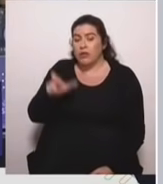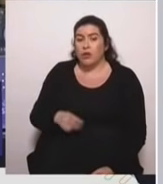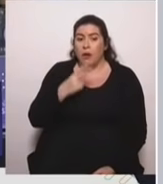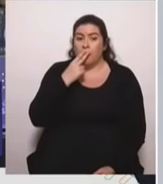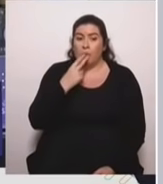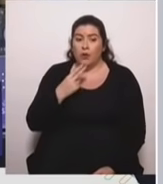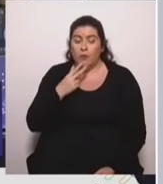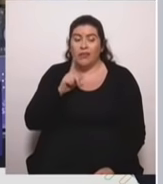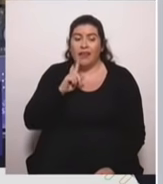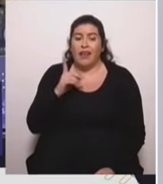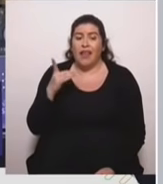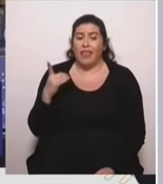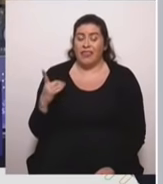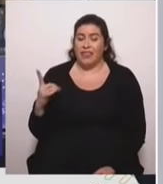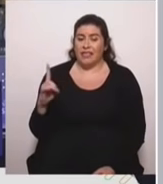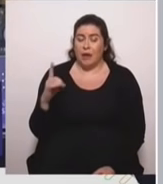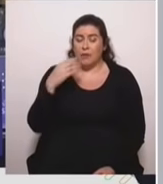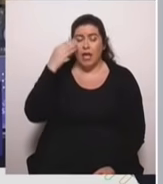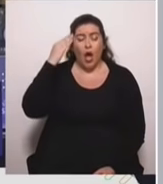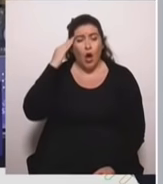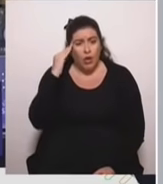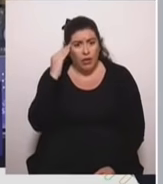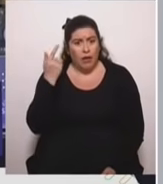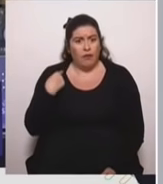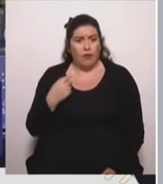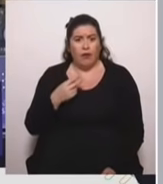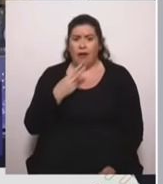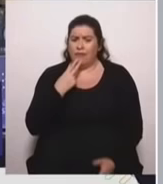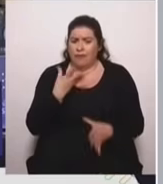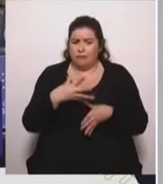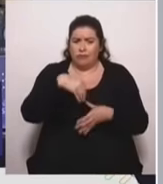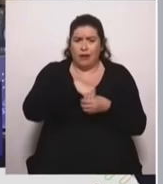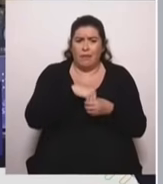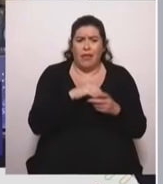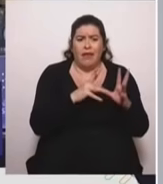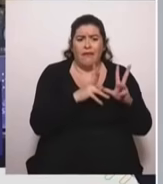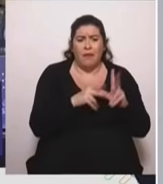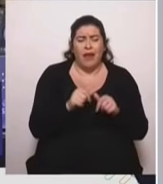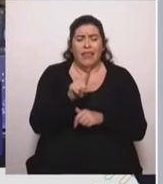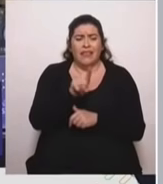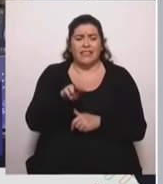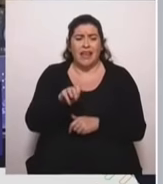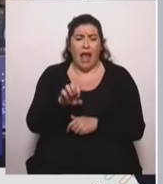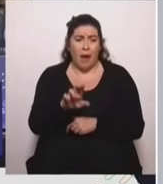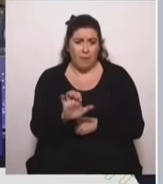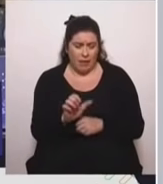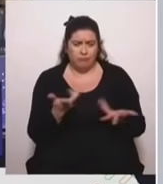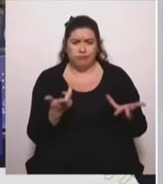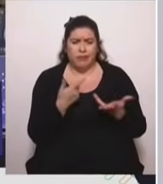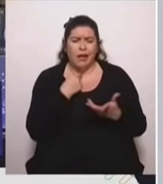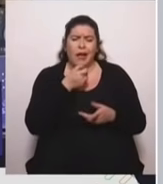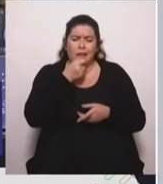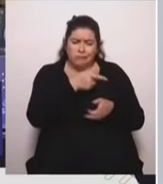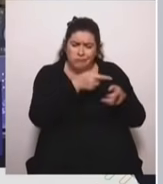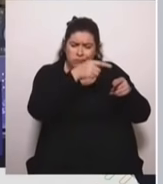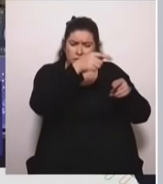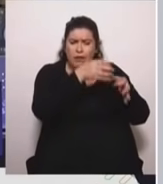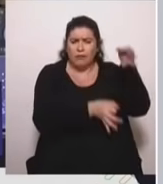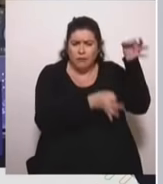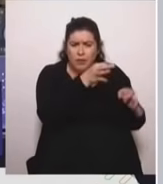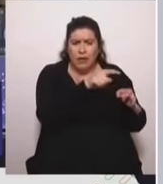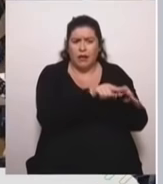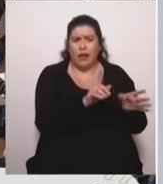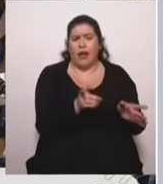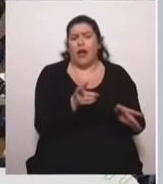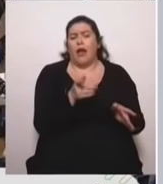secretario o el mismo vicepresidente de la Convención Constitucional en calidad de ministro o de fe, en este caso, pueda dar cuenta de los nombres